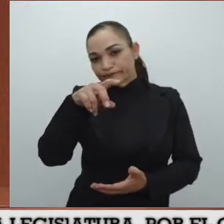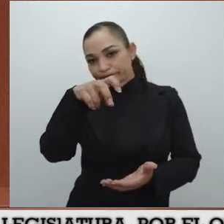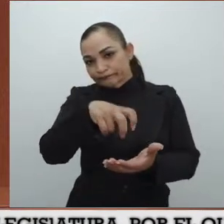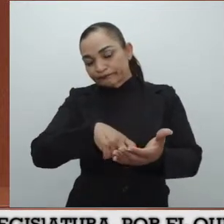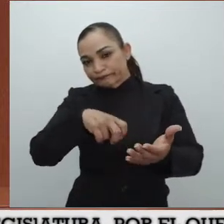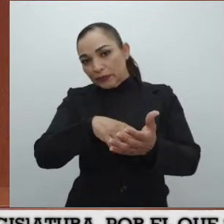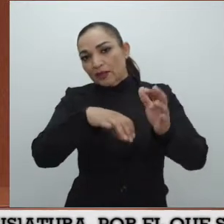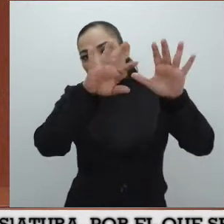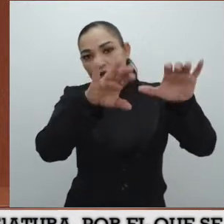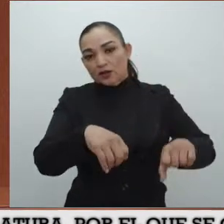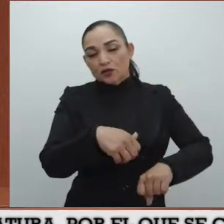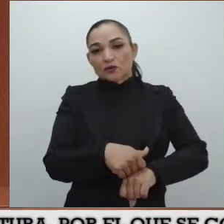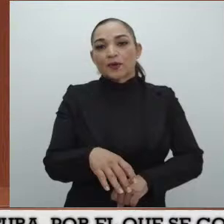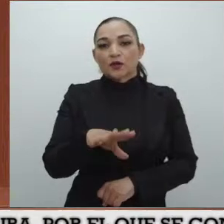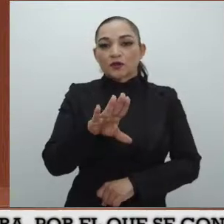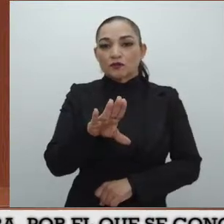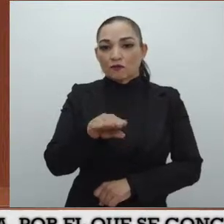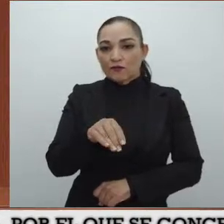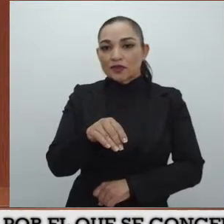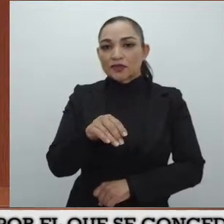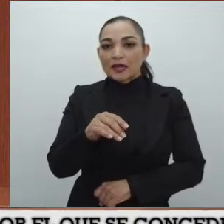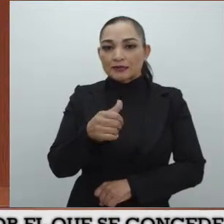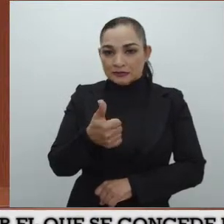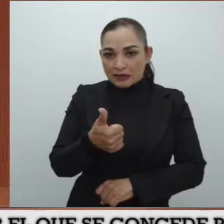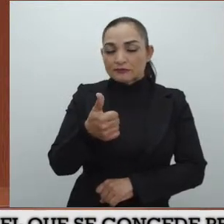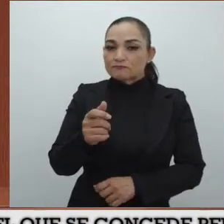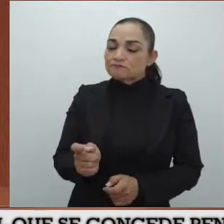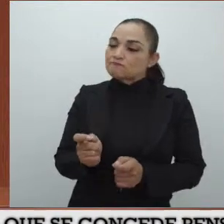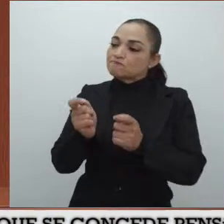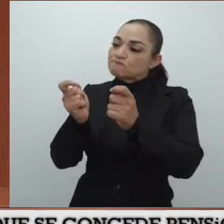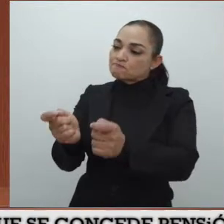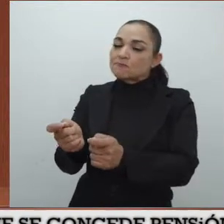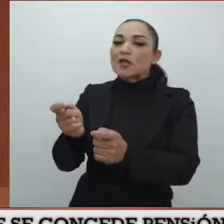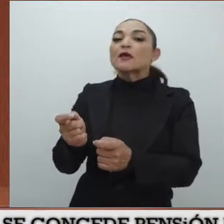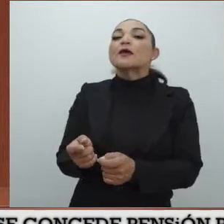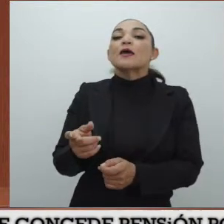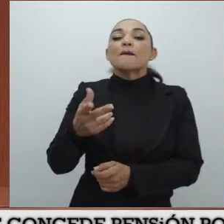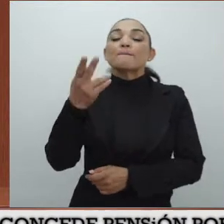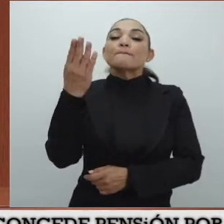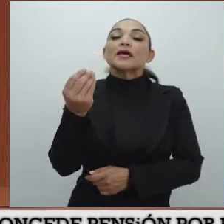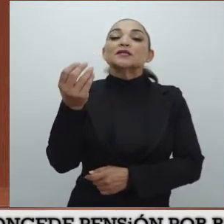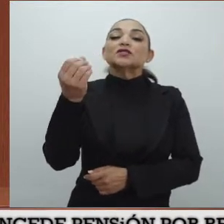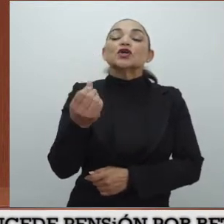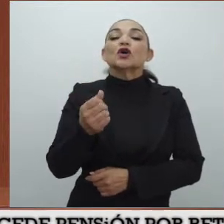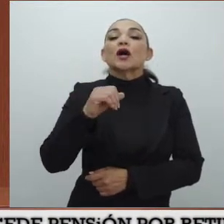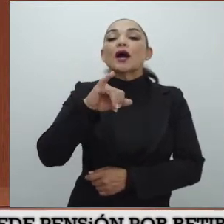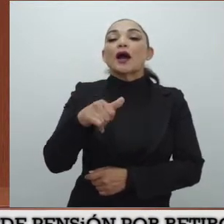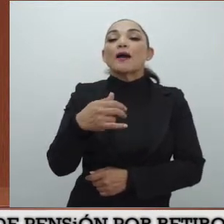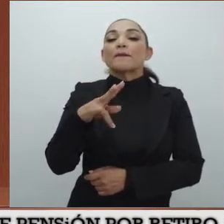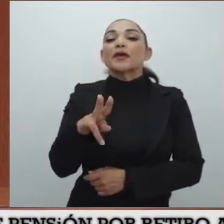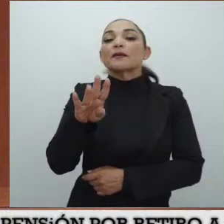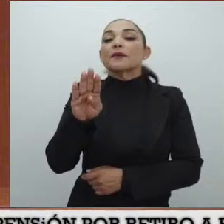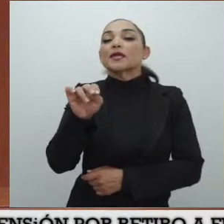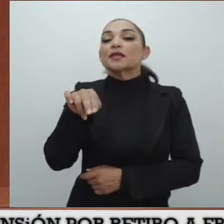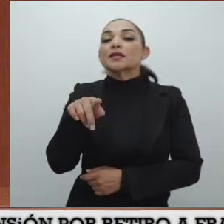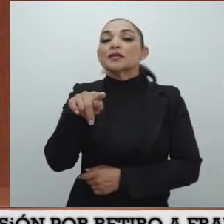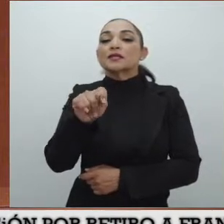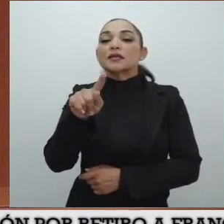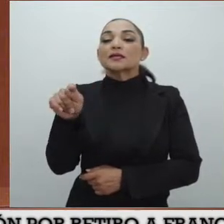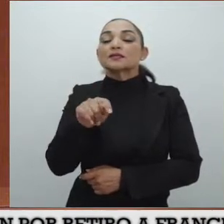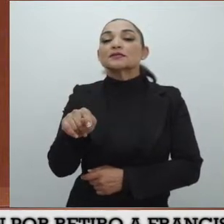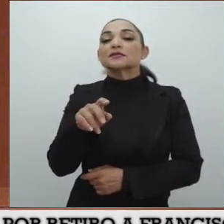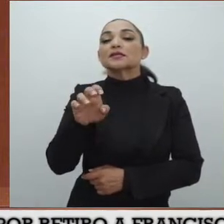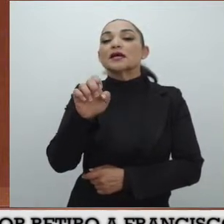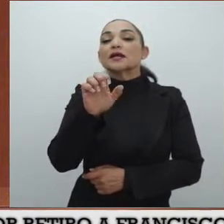96, por el que se concede el derecho de pensión por retiro a Francisco Javier Benítez Serrano, misma que fundamentó de lo